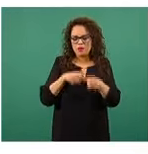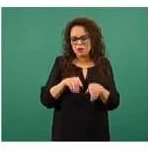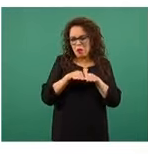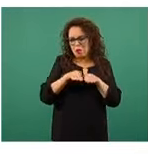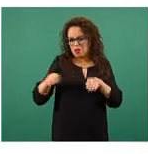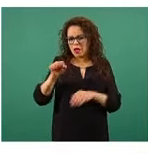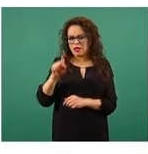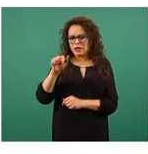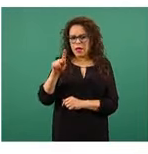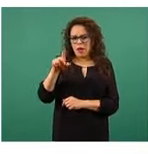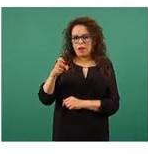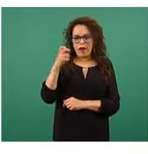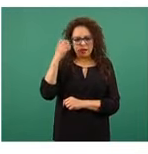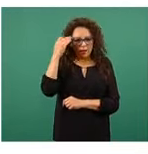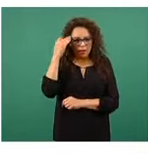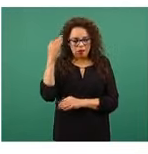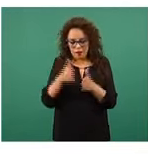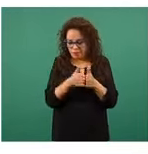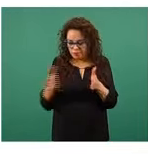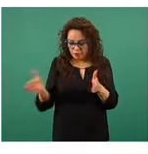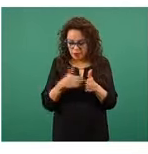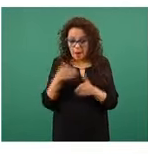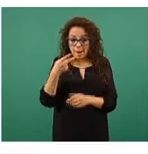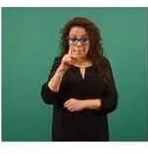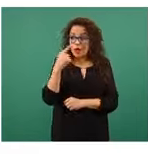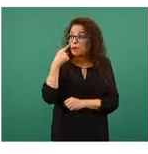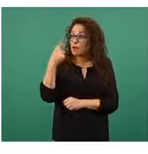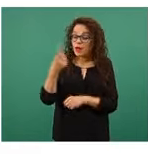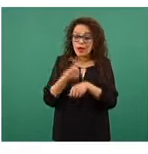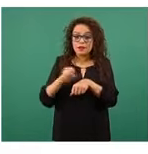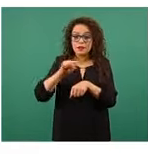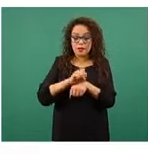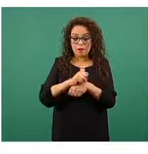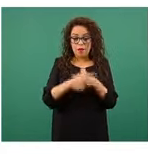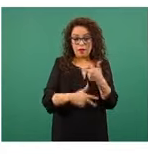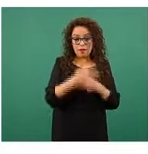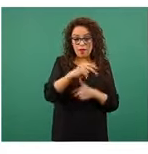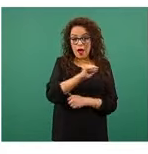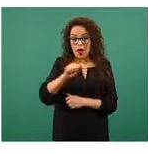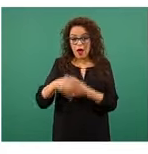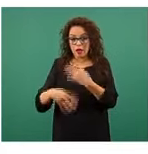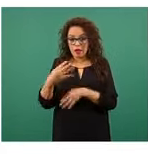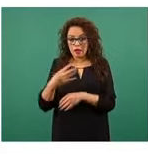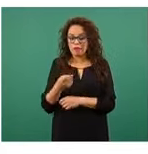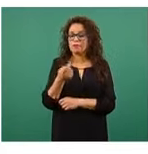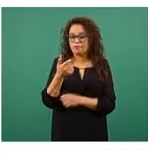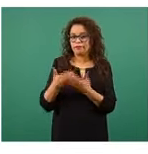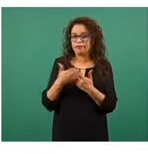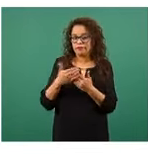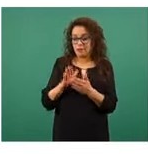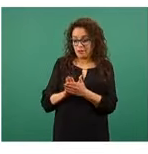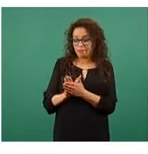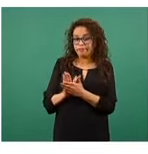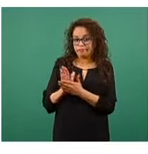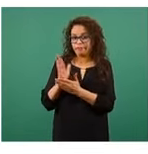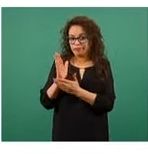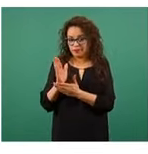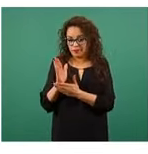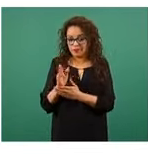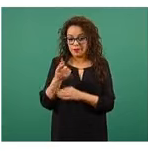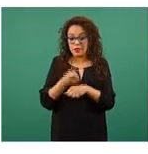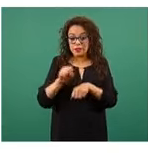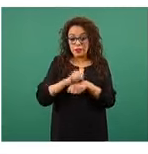ese periodo, pero vemos cómo de la semana 13 a la semana 14 hay un incremento importante, y recordemos que la semana 14